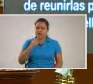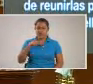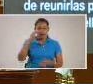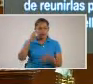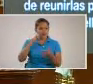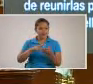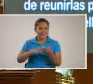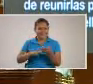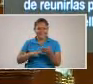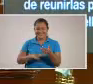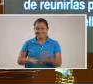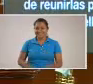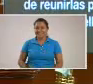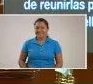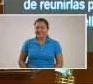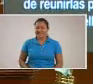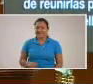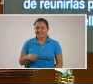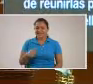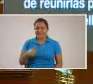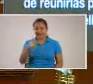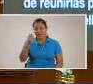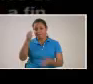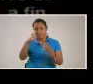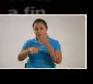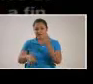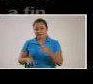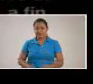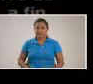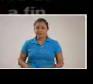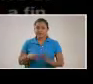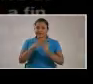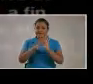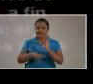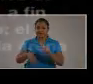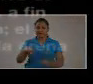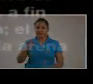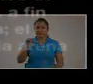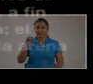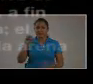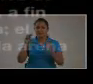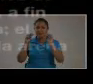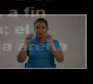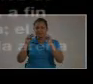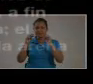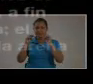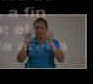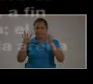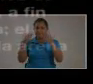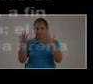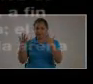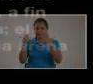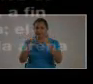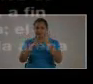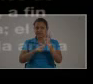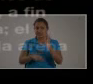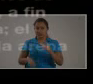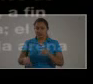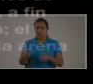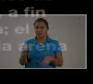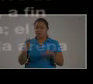versículos 7 y 8, donde dice: Cuando los mil años se